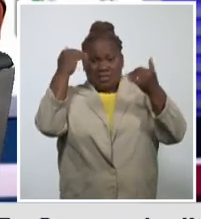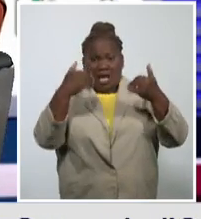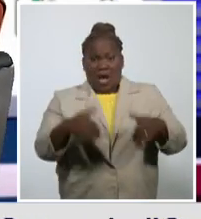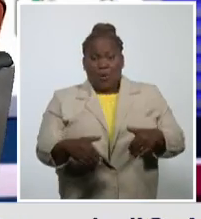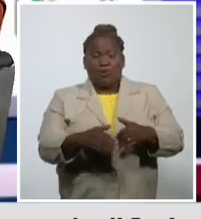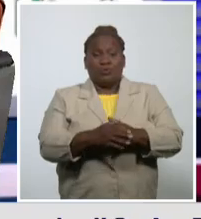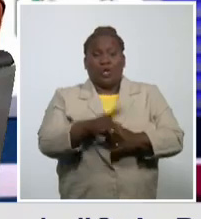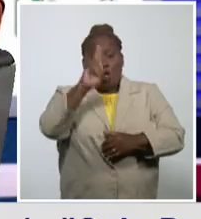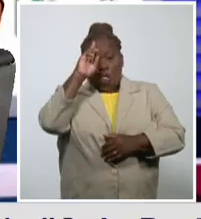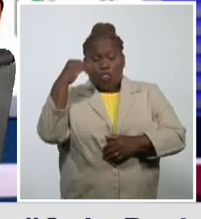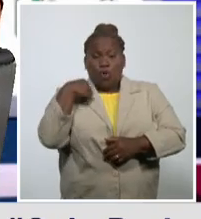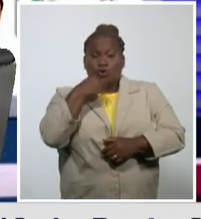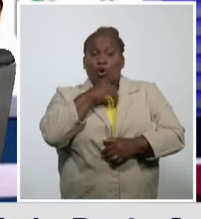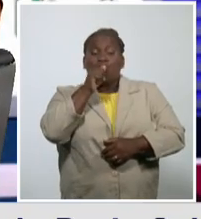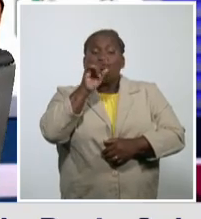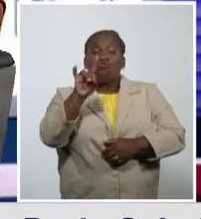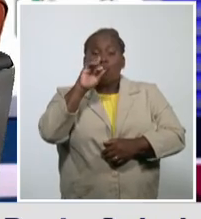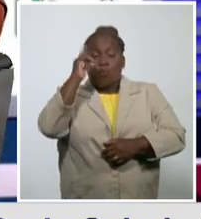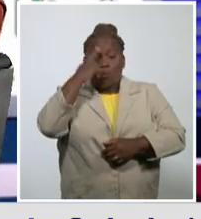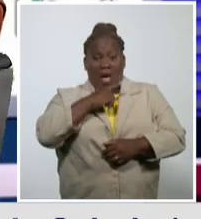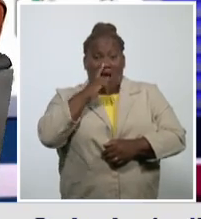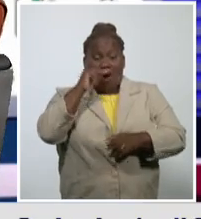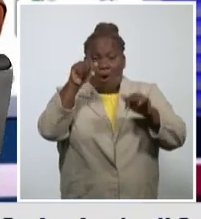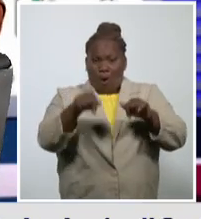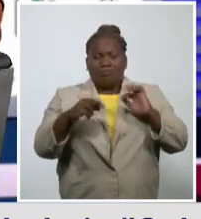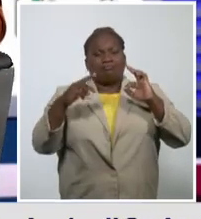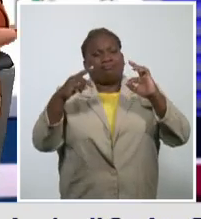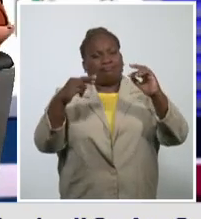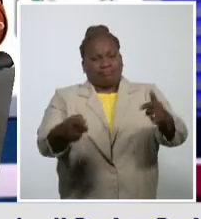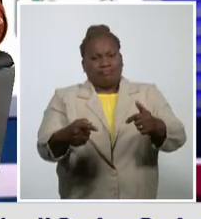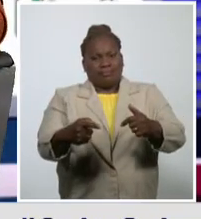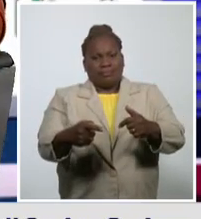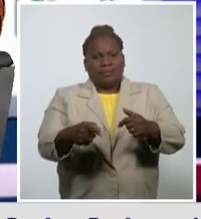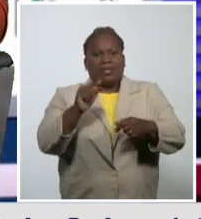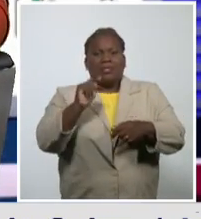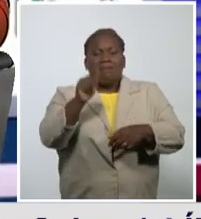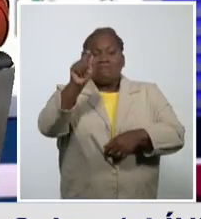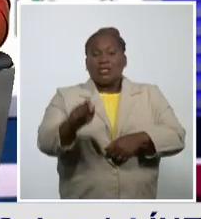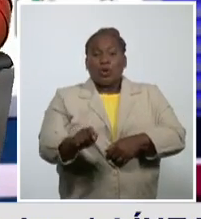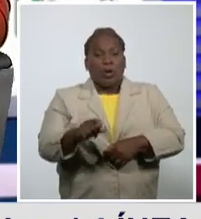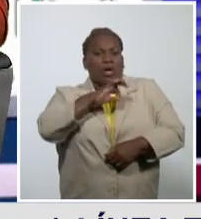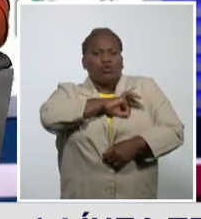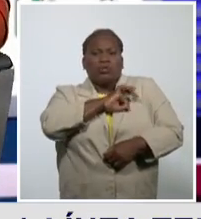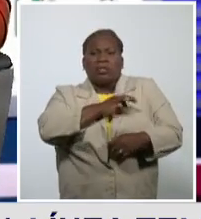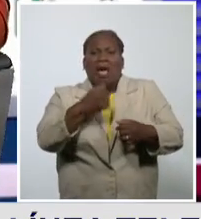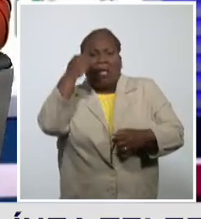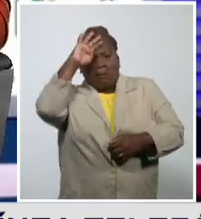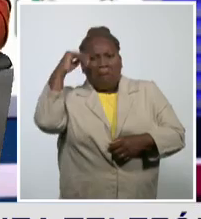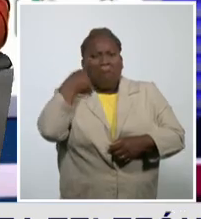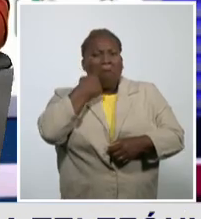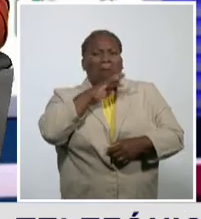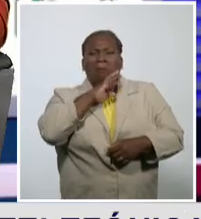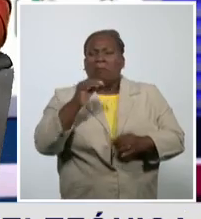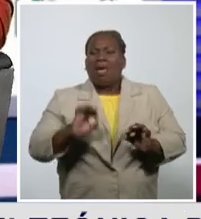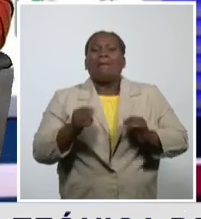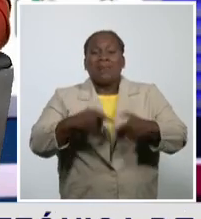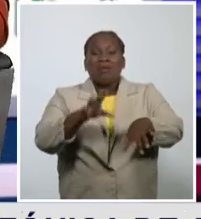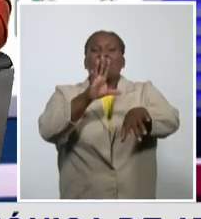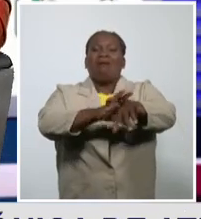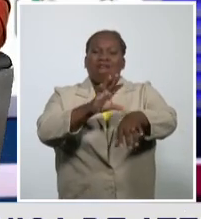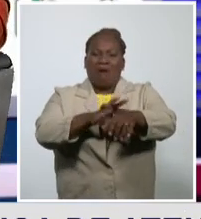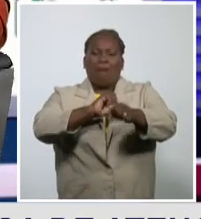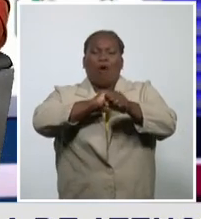doctor Francisco Durán en esta jornada volvió a reiterar el tema de los asintomáticos, que sigue siendo un tema preocupante, sobre